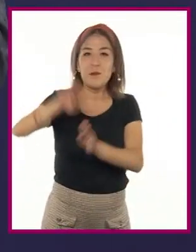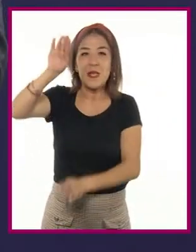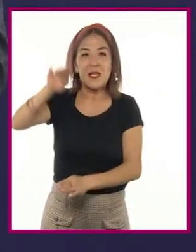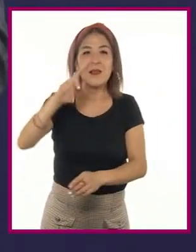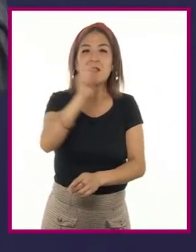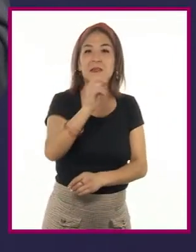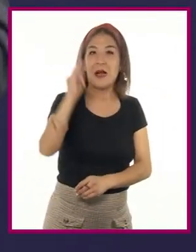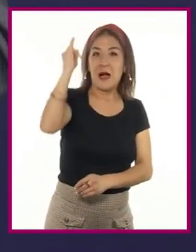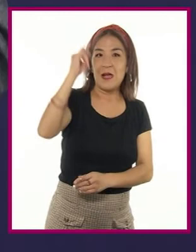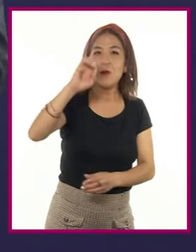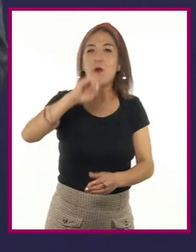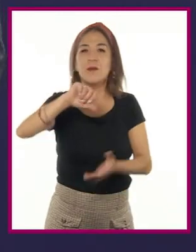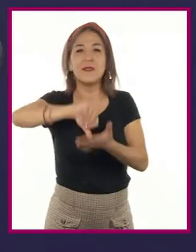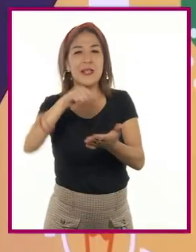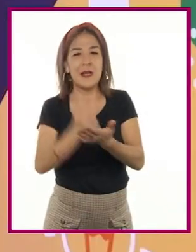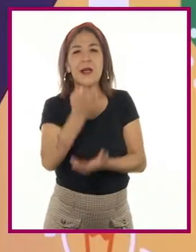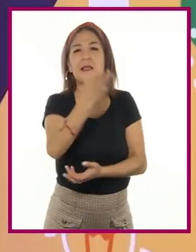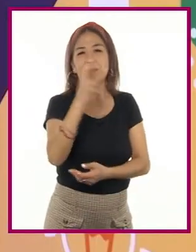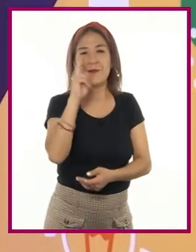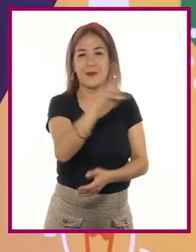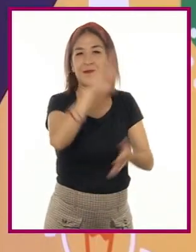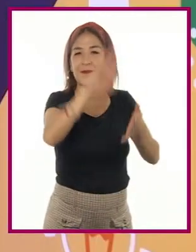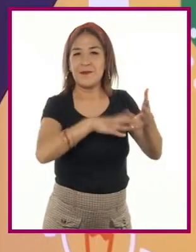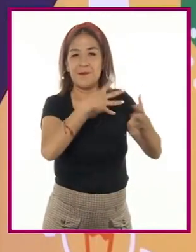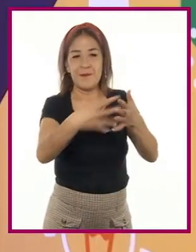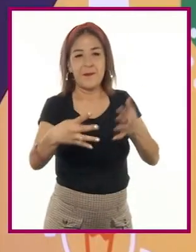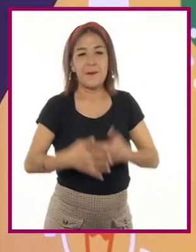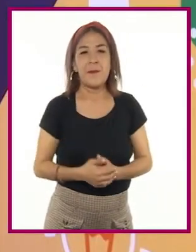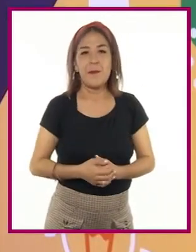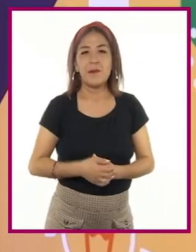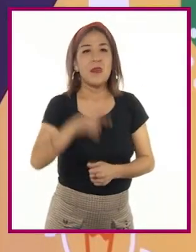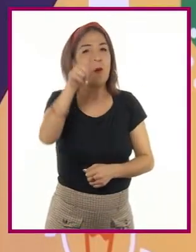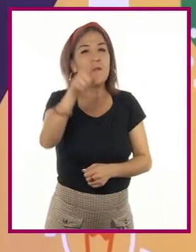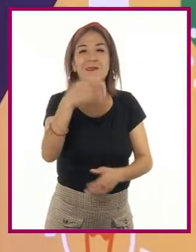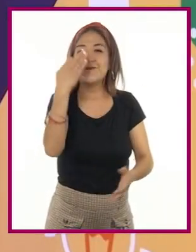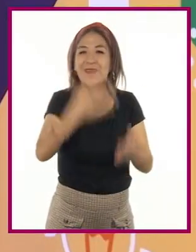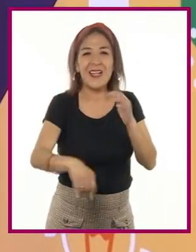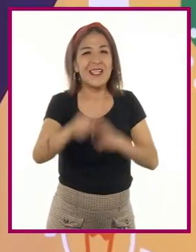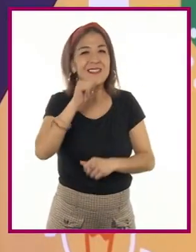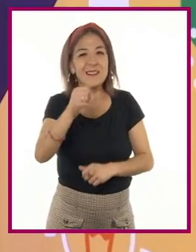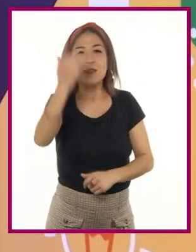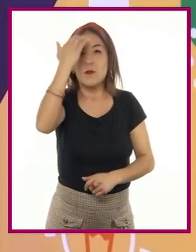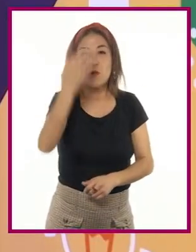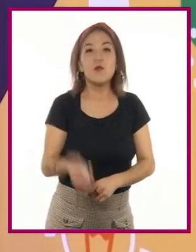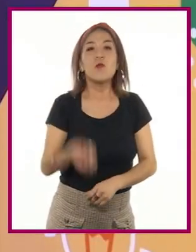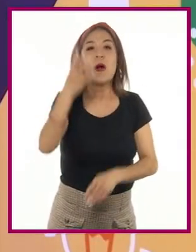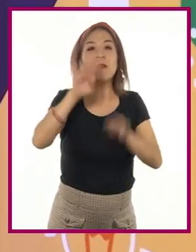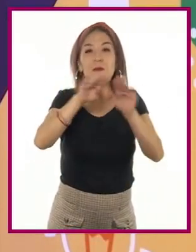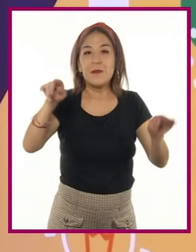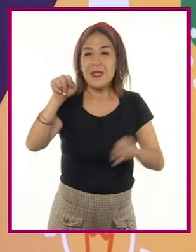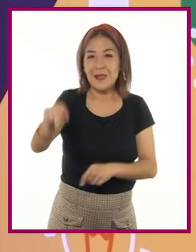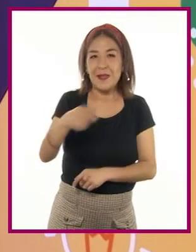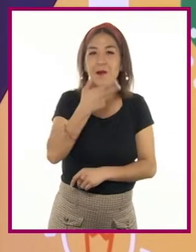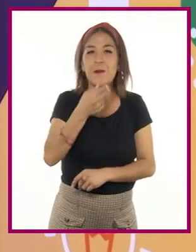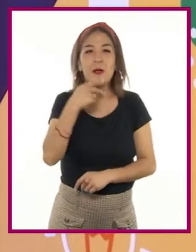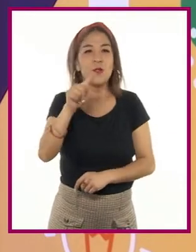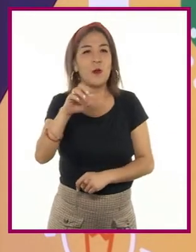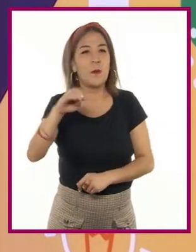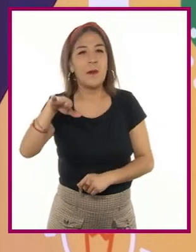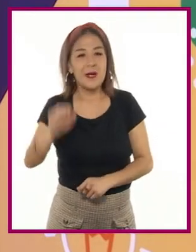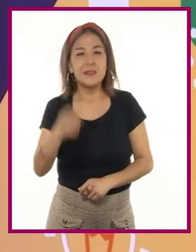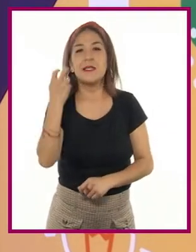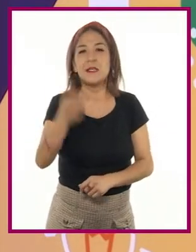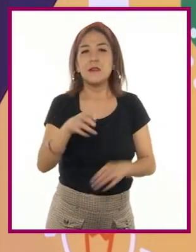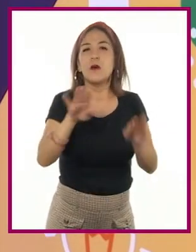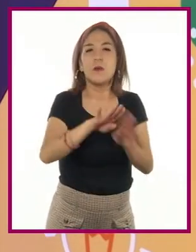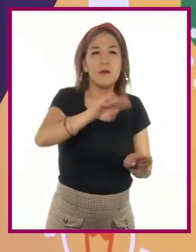una tabla con valores diversos como se desconoce la estatura exacta de tomás se registran en la tabla estatura